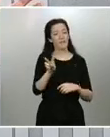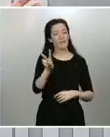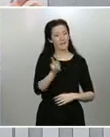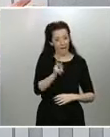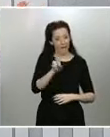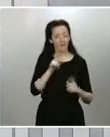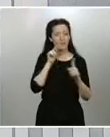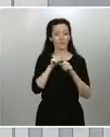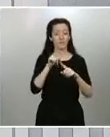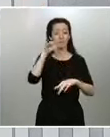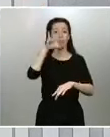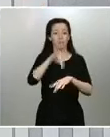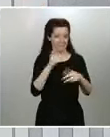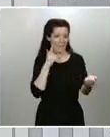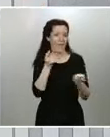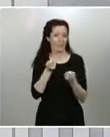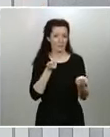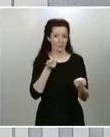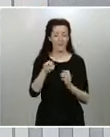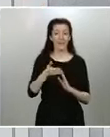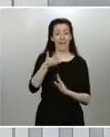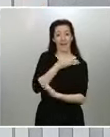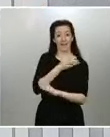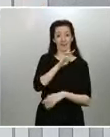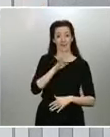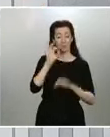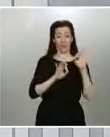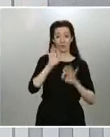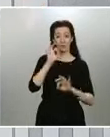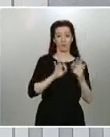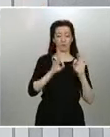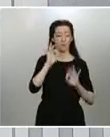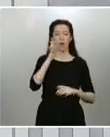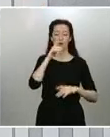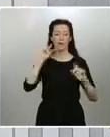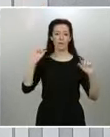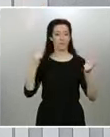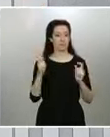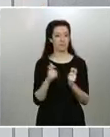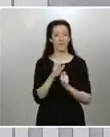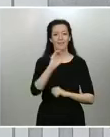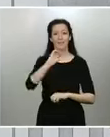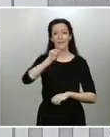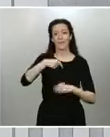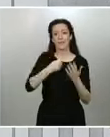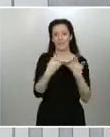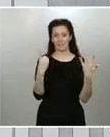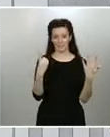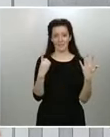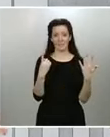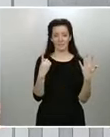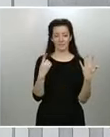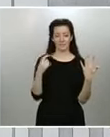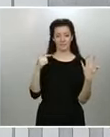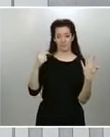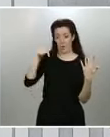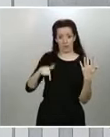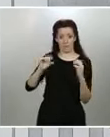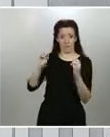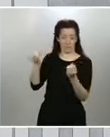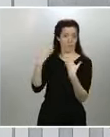35 por ciento de incrementos medios a 1 016 que hemos conocido en la fecha de hoy tanto